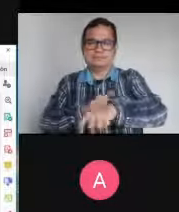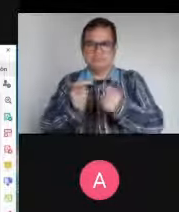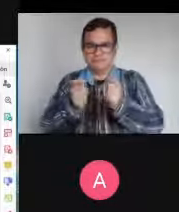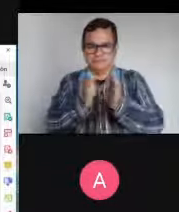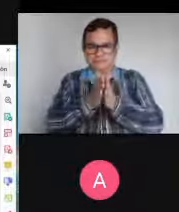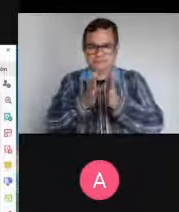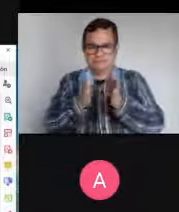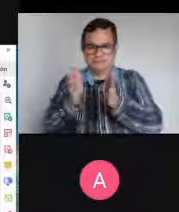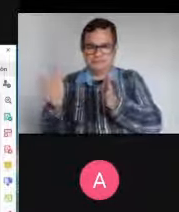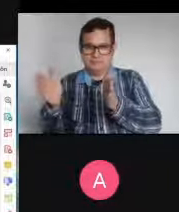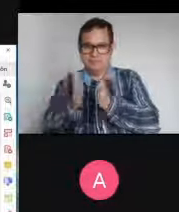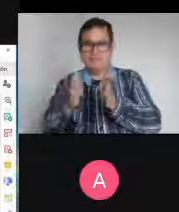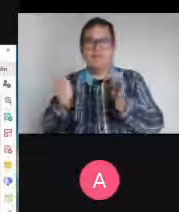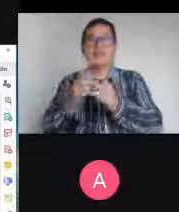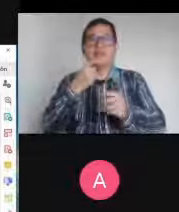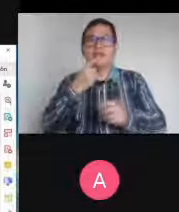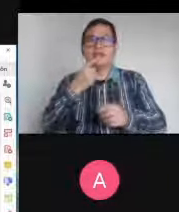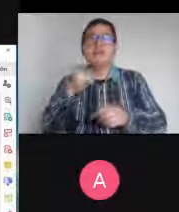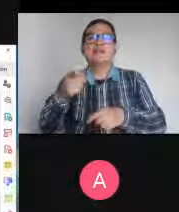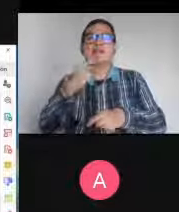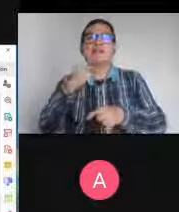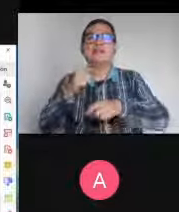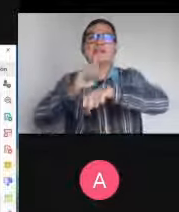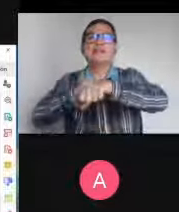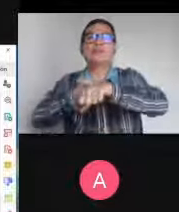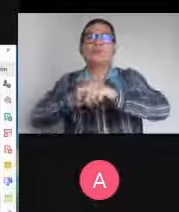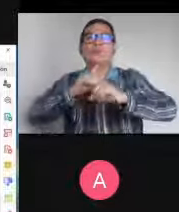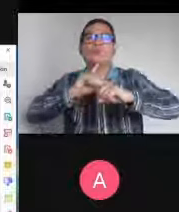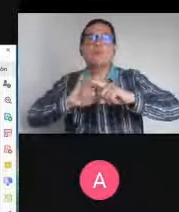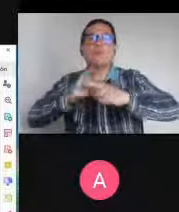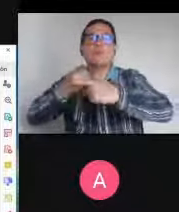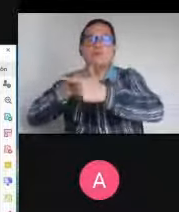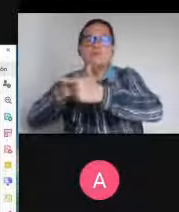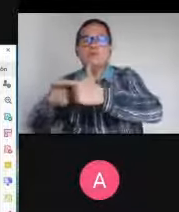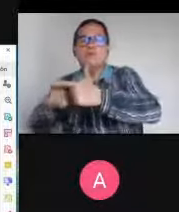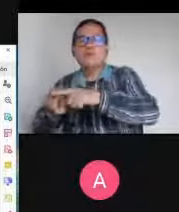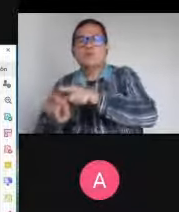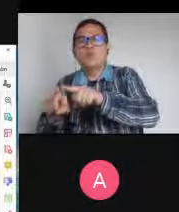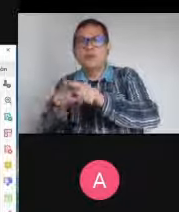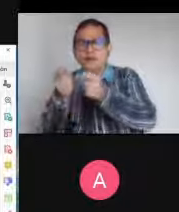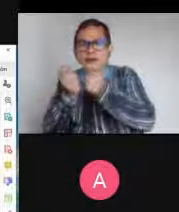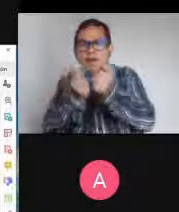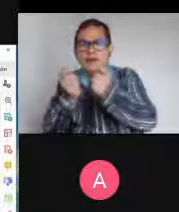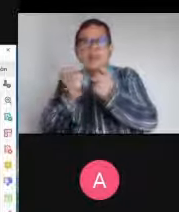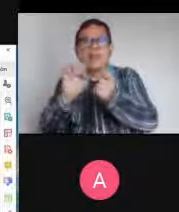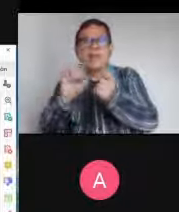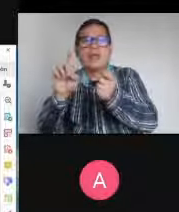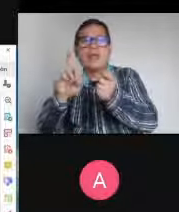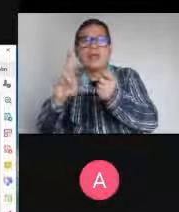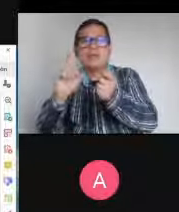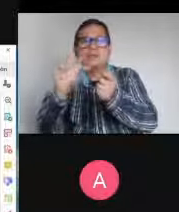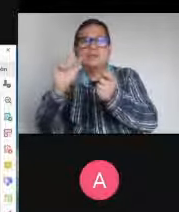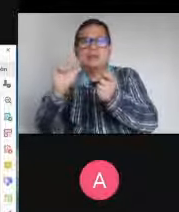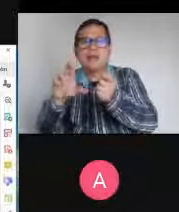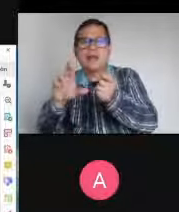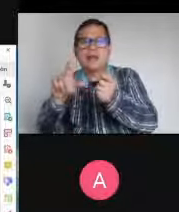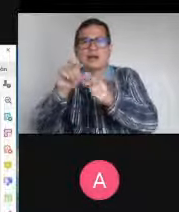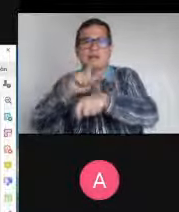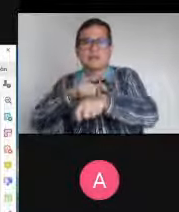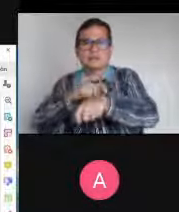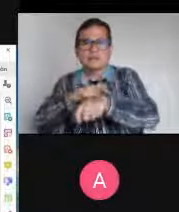Entonces, aquí donde dice tiempo por división, vamos a escalar el tiempo. Entonces, recordemos que dependiendo de la frecuencia,